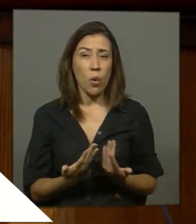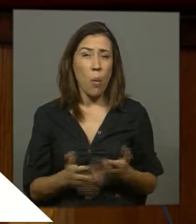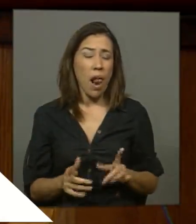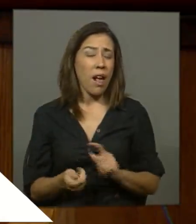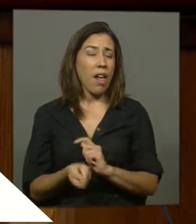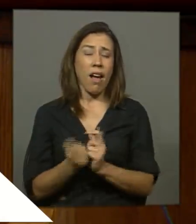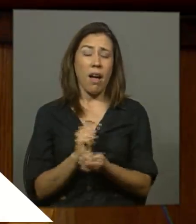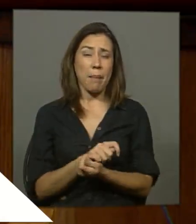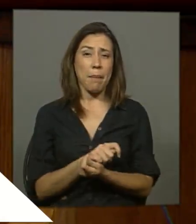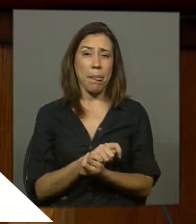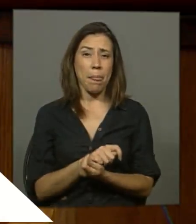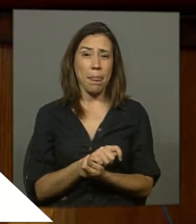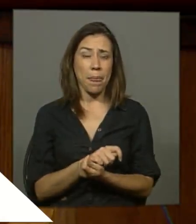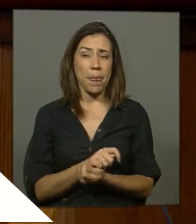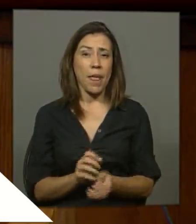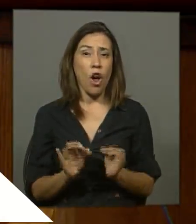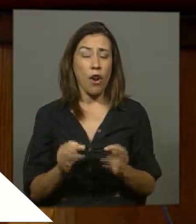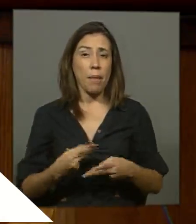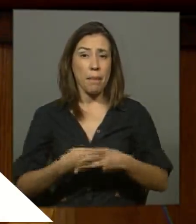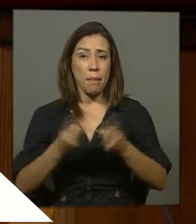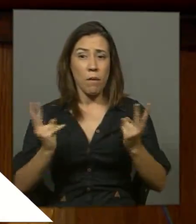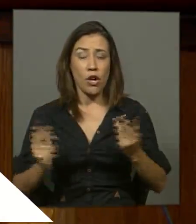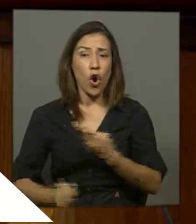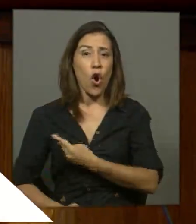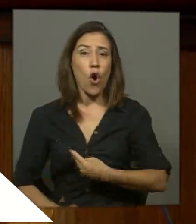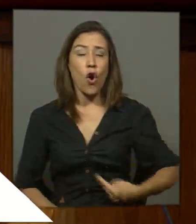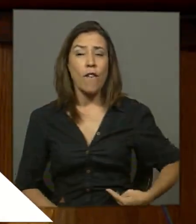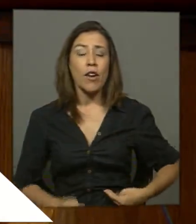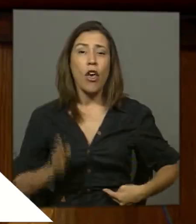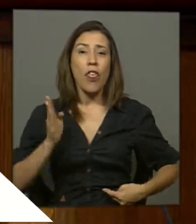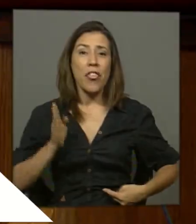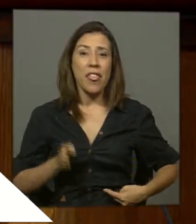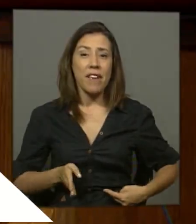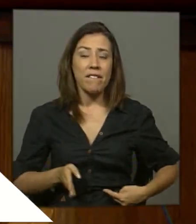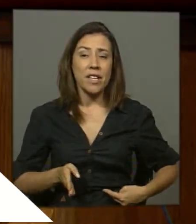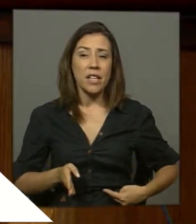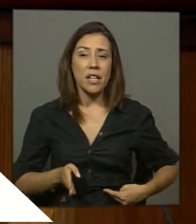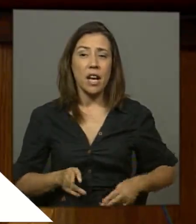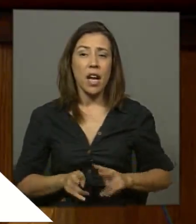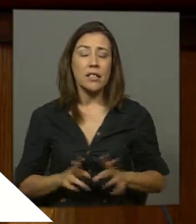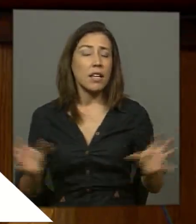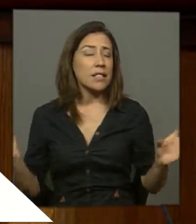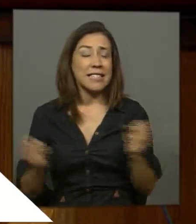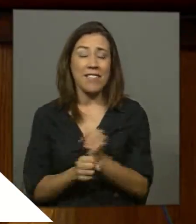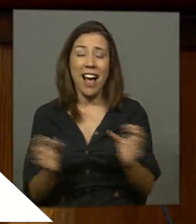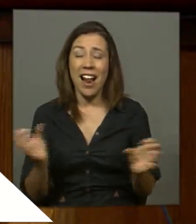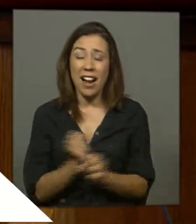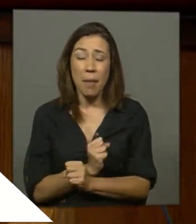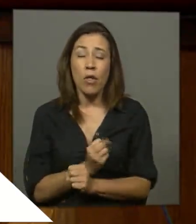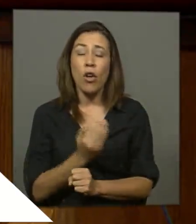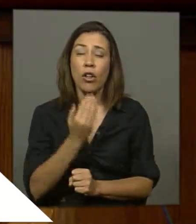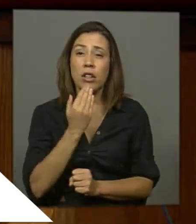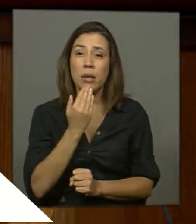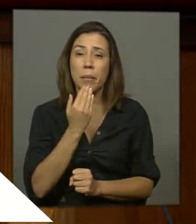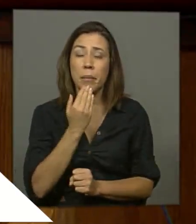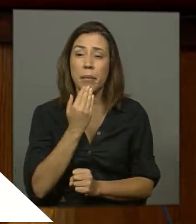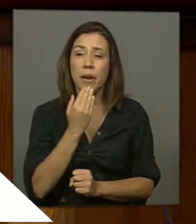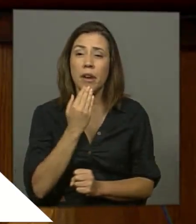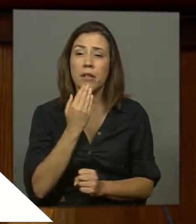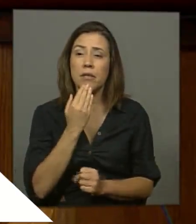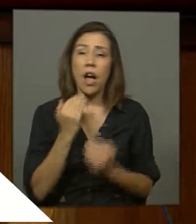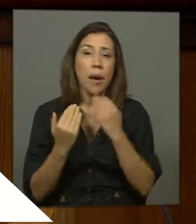alteración del orden público el gobierno debe actuar con prontitud pero también con